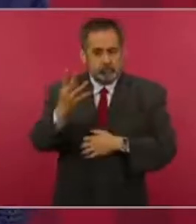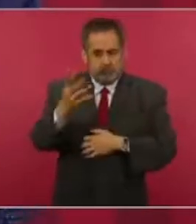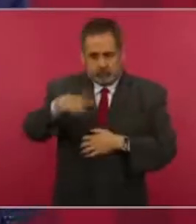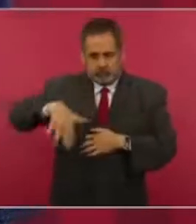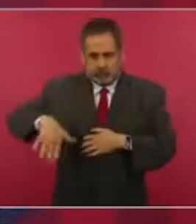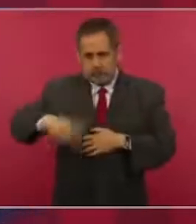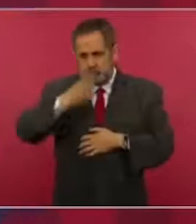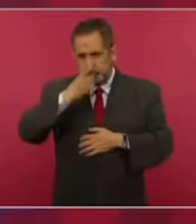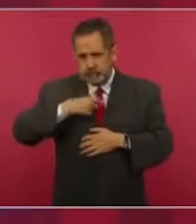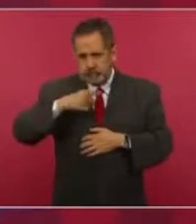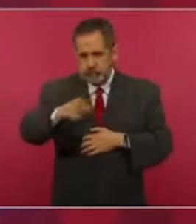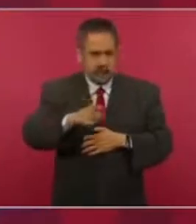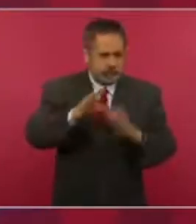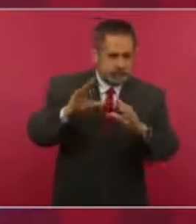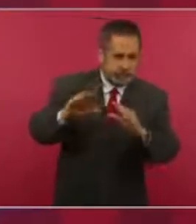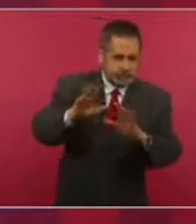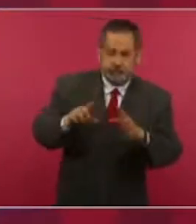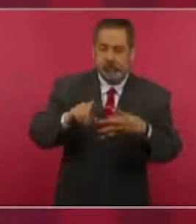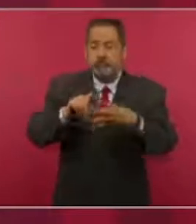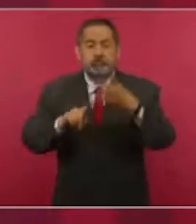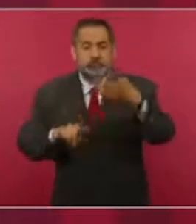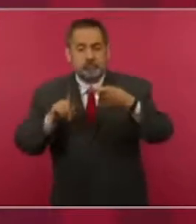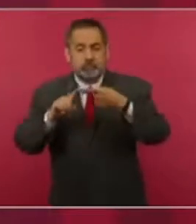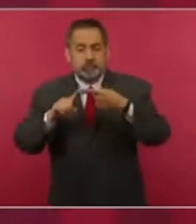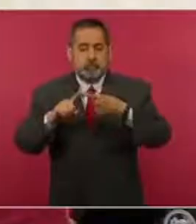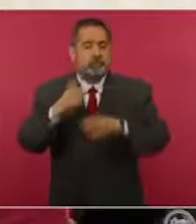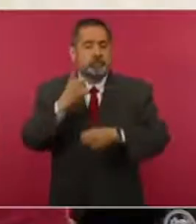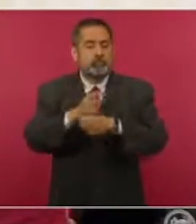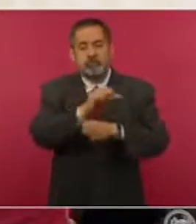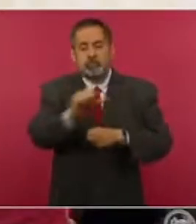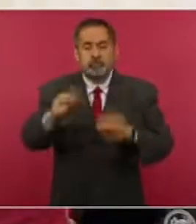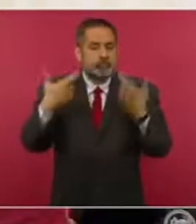que planteas de la alfabetización. Uno, los maestros.